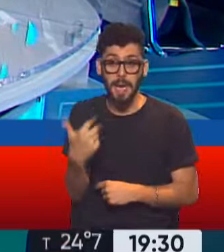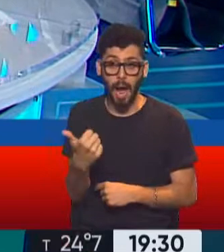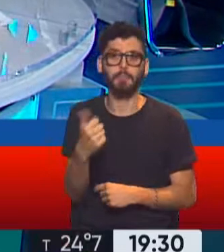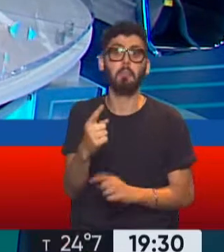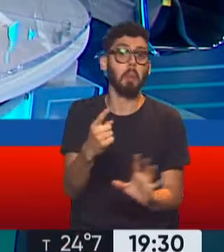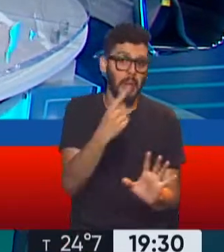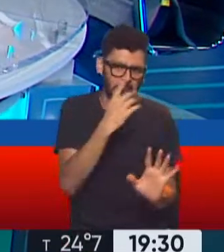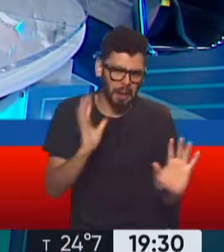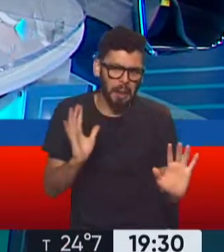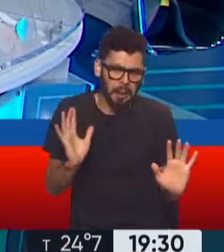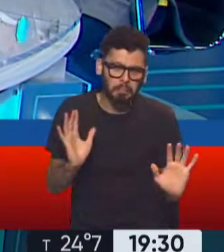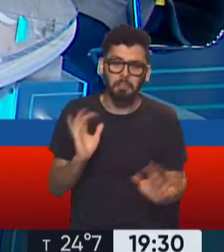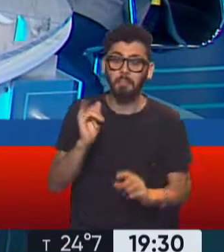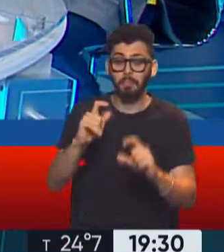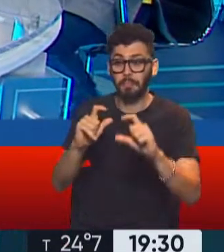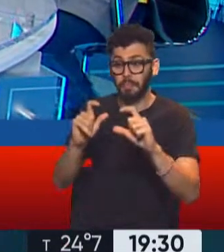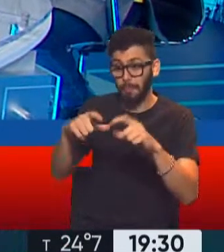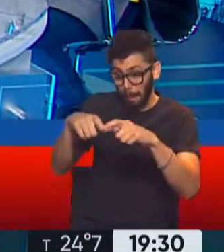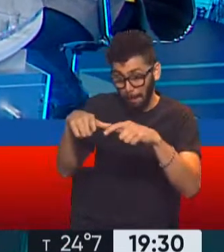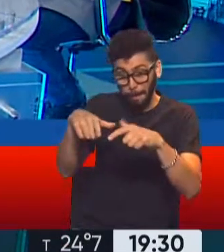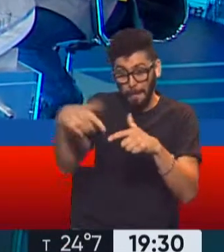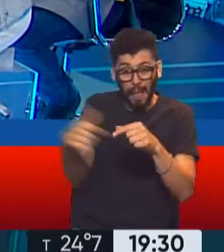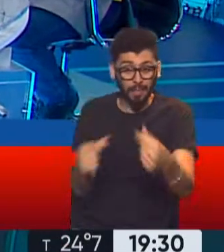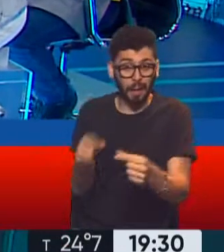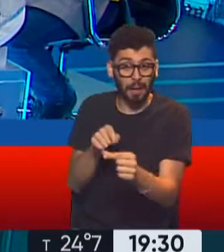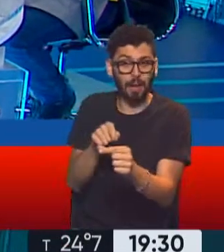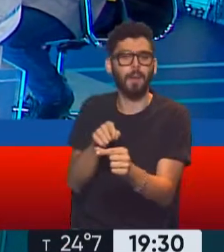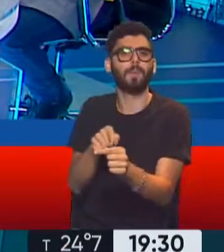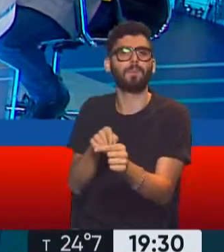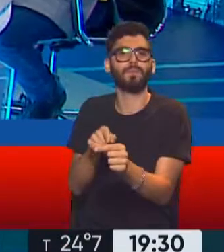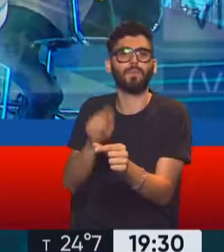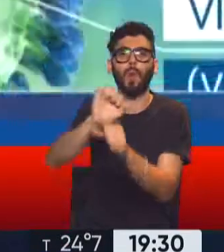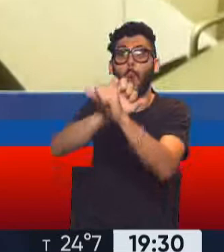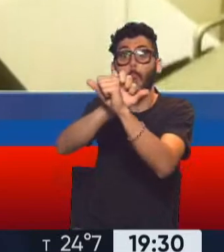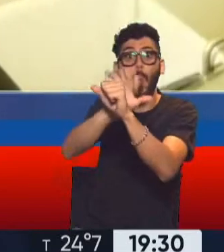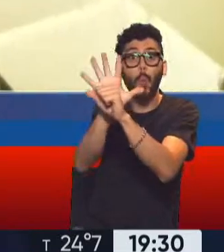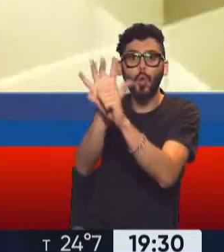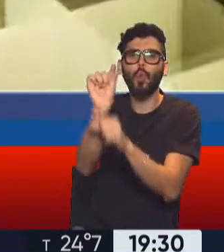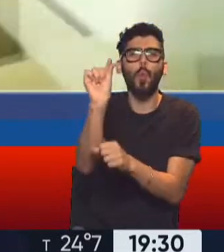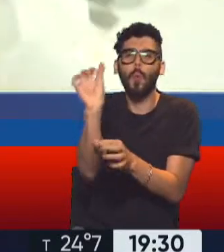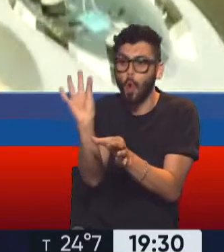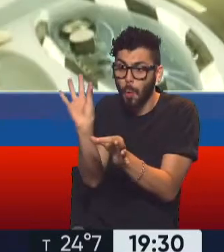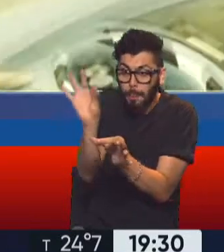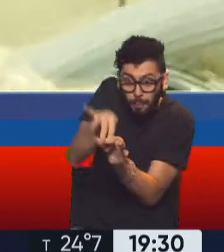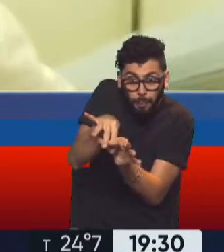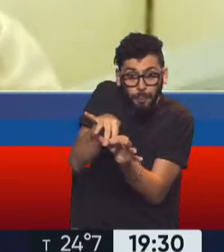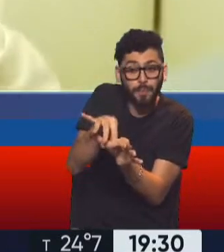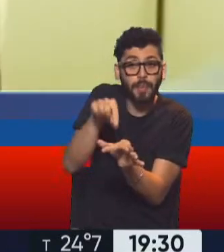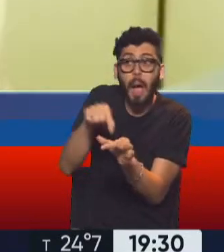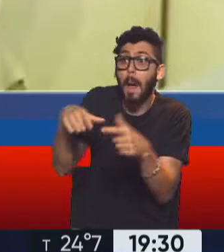Interesante. Interesante. Le inyectan una porcioncita del virus y la